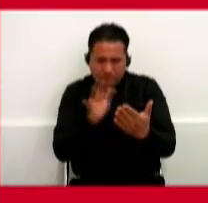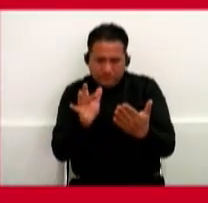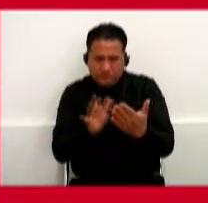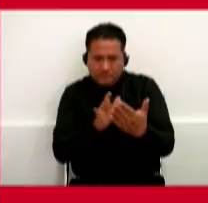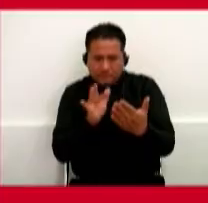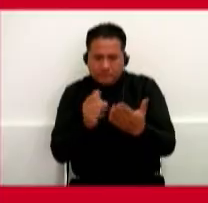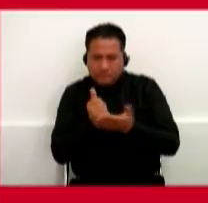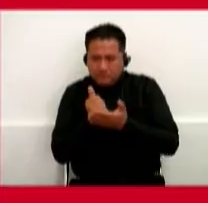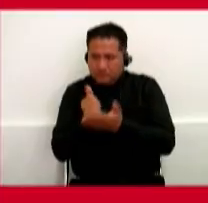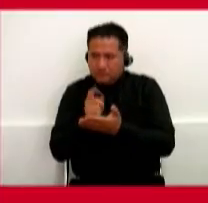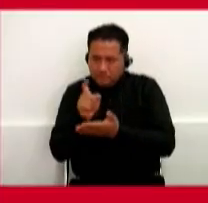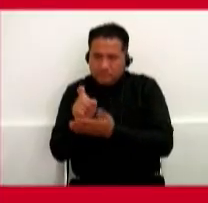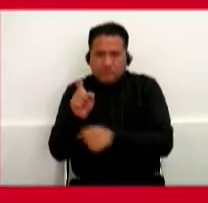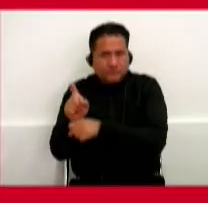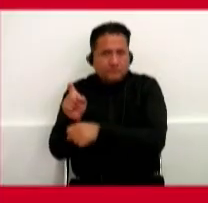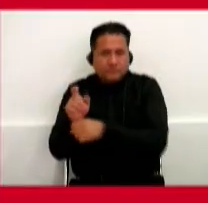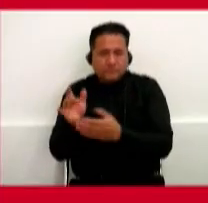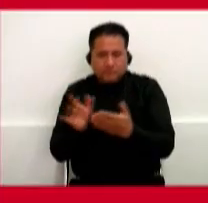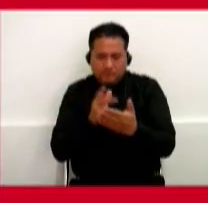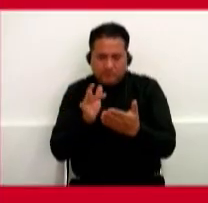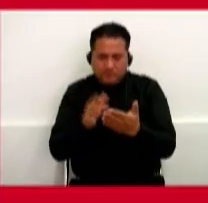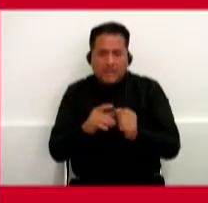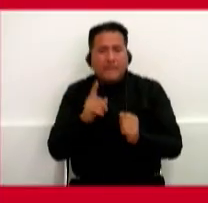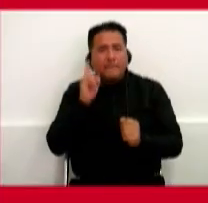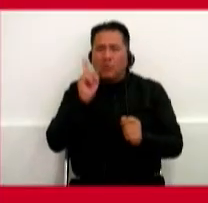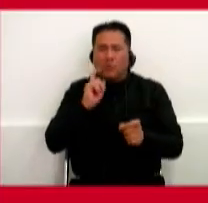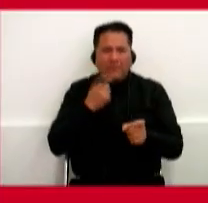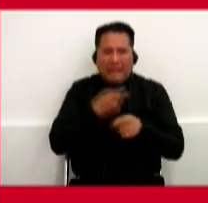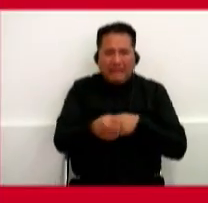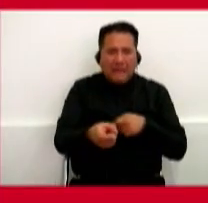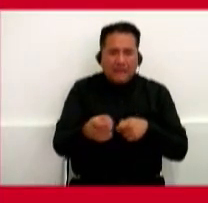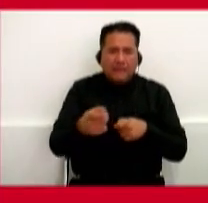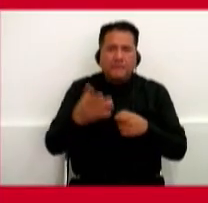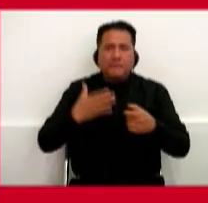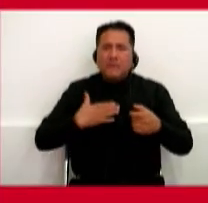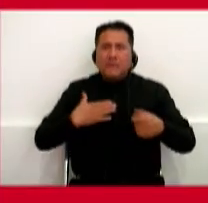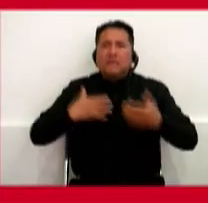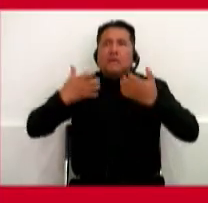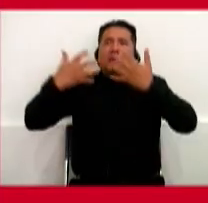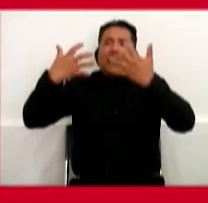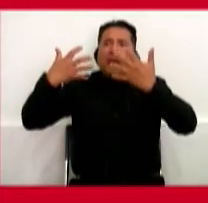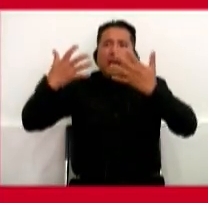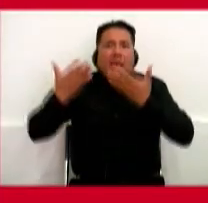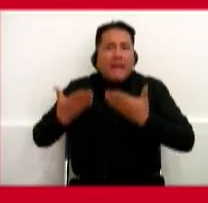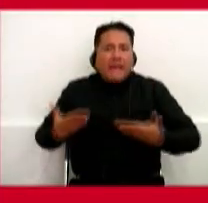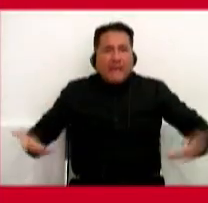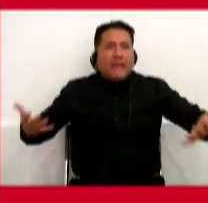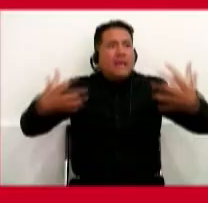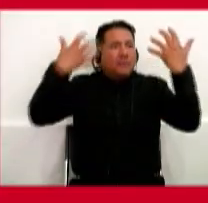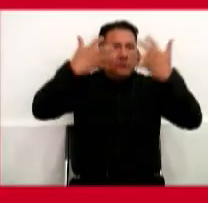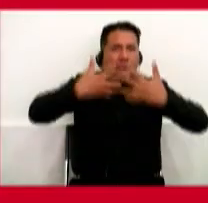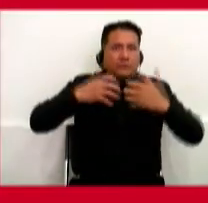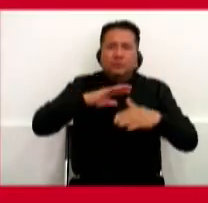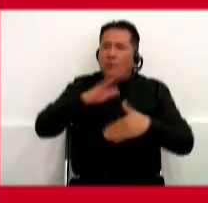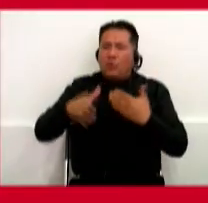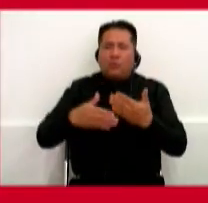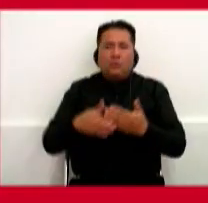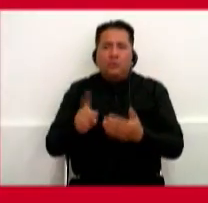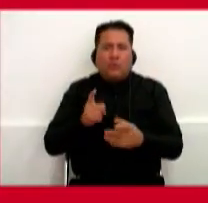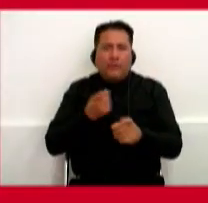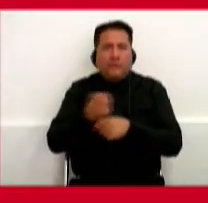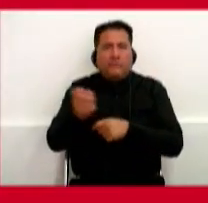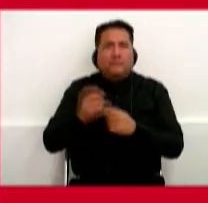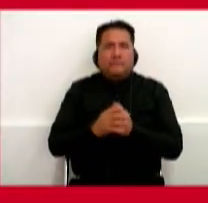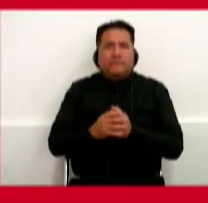3, y así no dañar los equipos. Entonces, nuestros entrenadores hacen eso, con los camioneros también. Otro